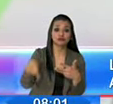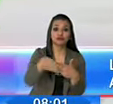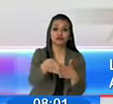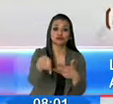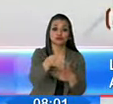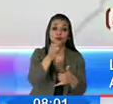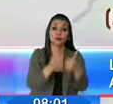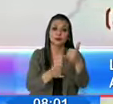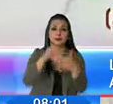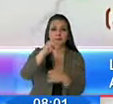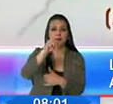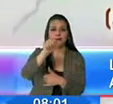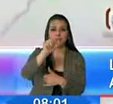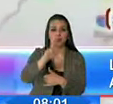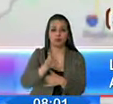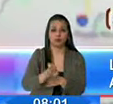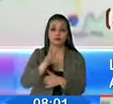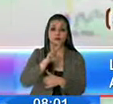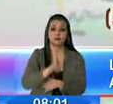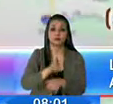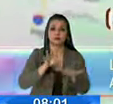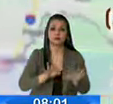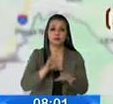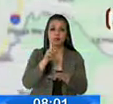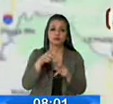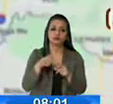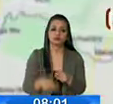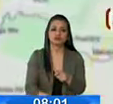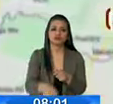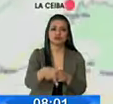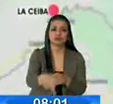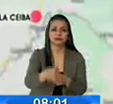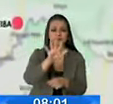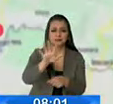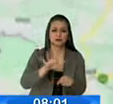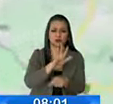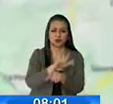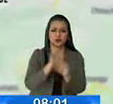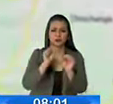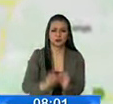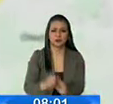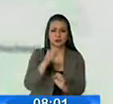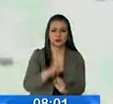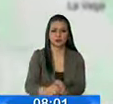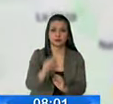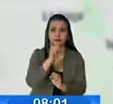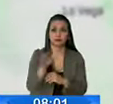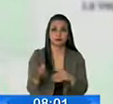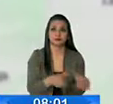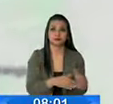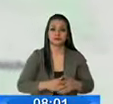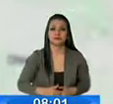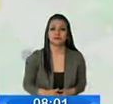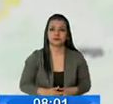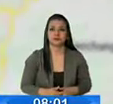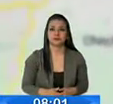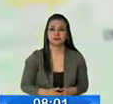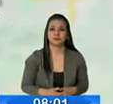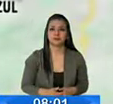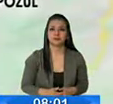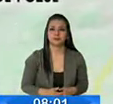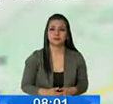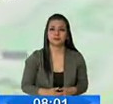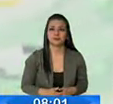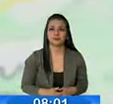Urco, 281 kilómetros y aproximadamente 5 horas. Ruta 2 desde Loja, Loja, Catamayo,